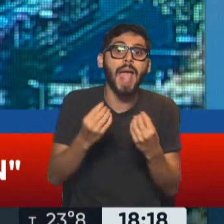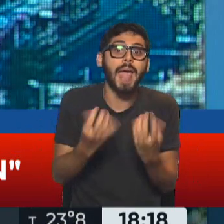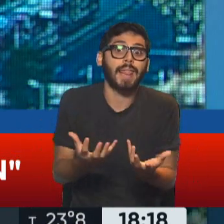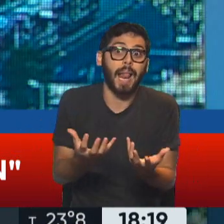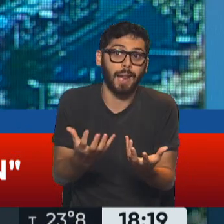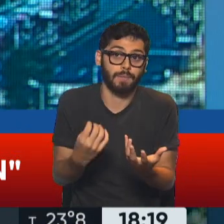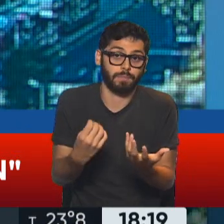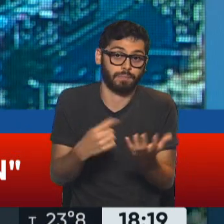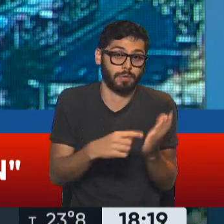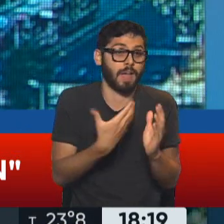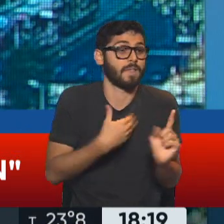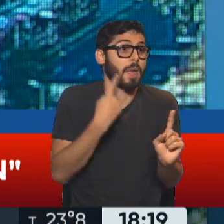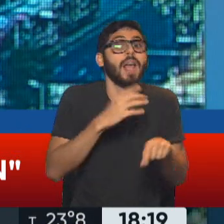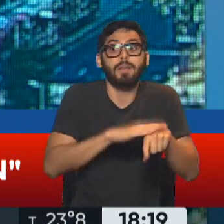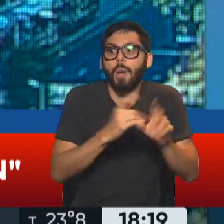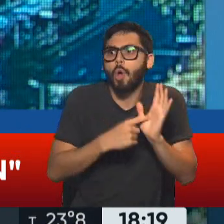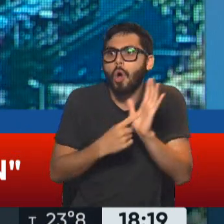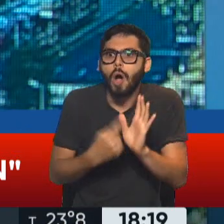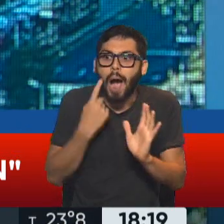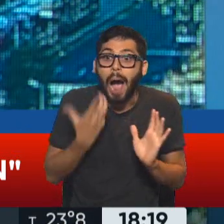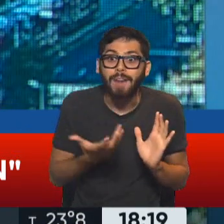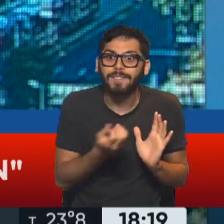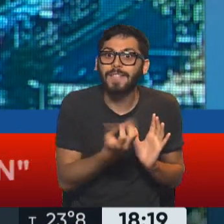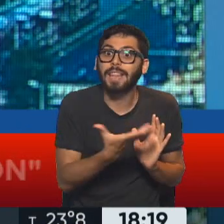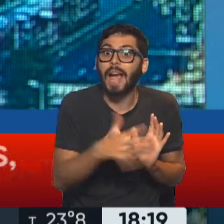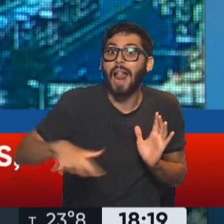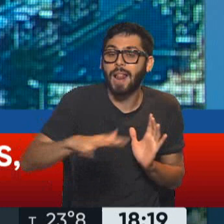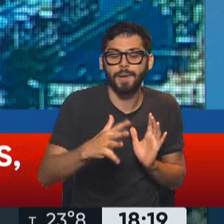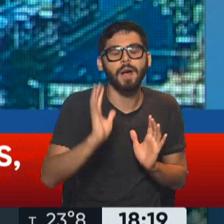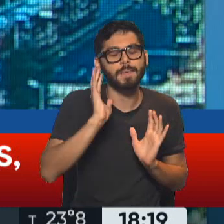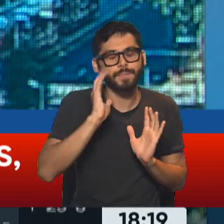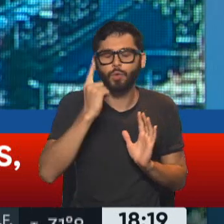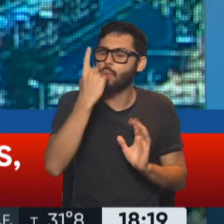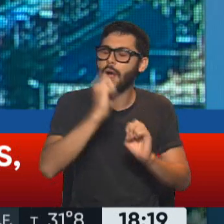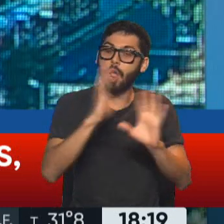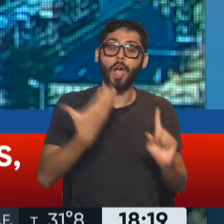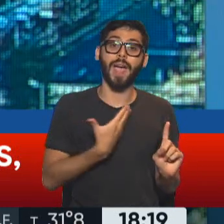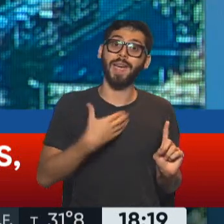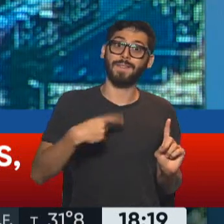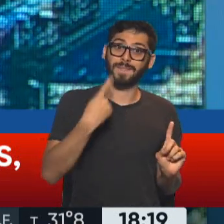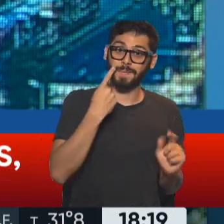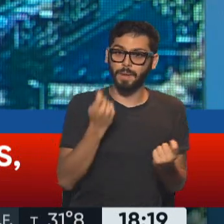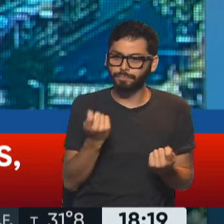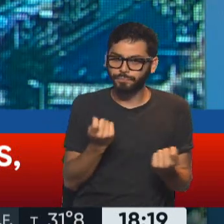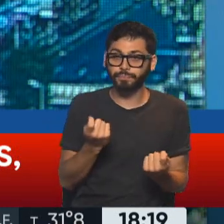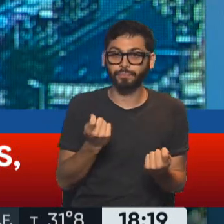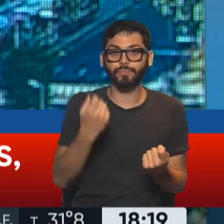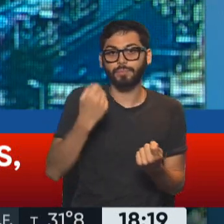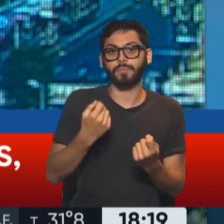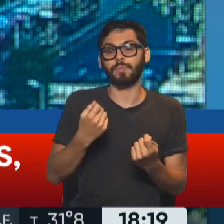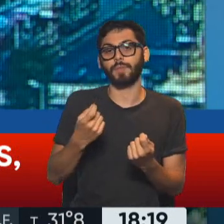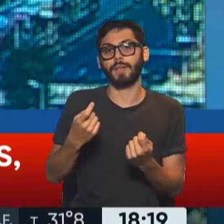que se le asigna al FMI. Está claro que de la forma en la que negoció el FMI, más allá de estas sesiones,